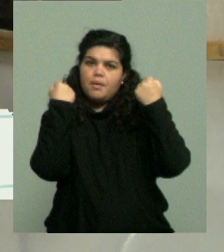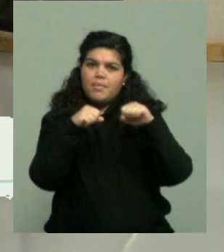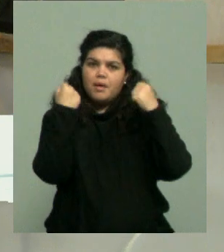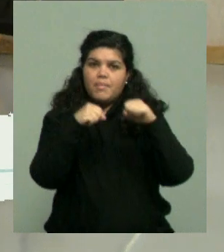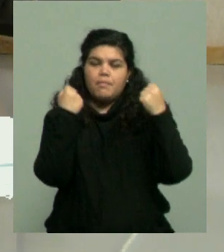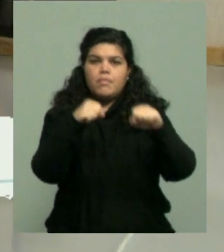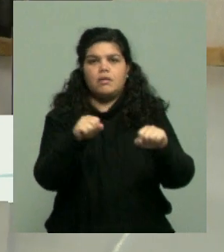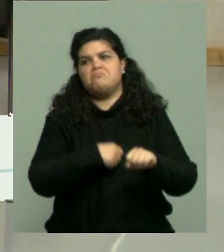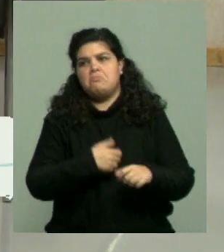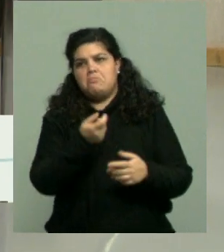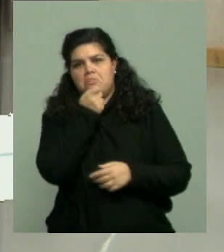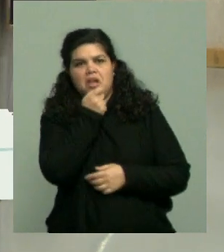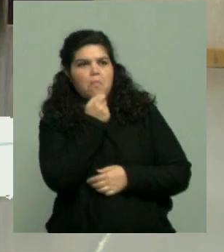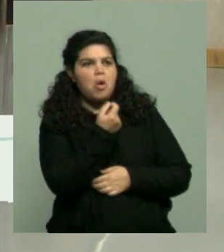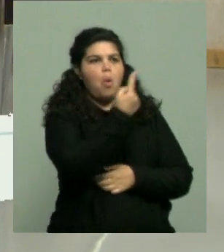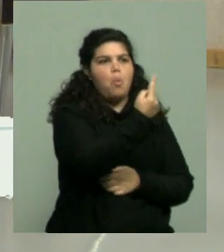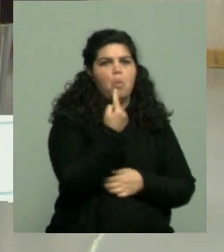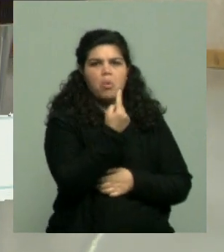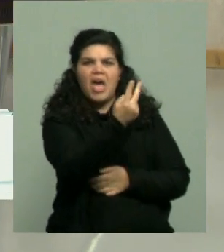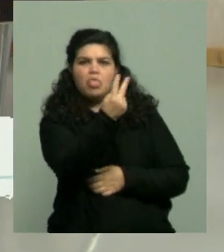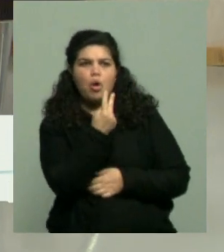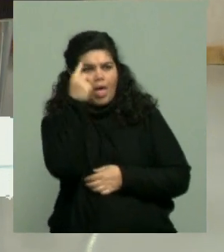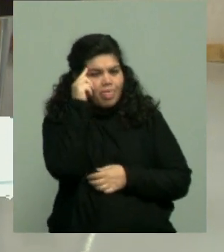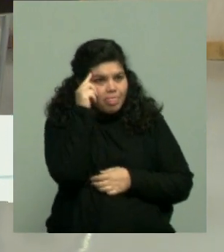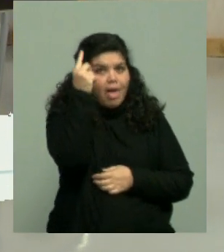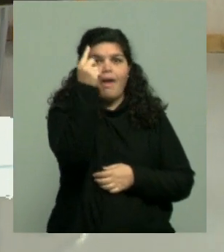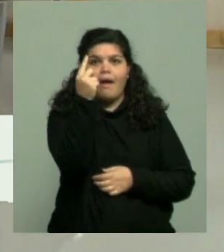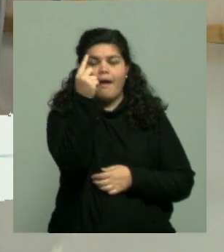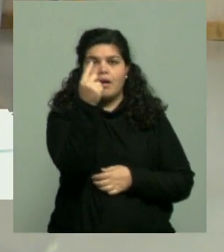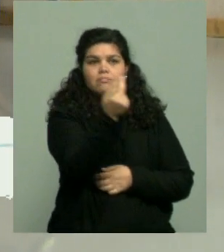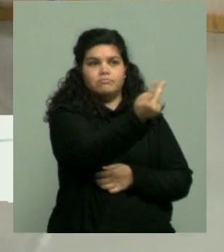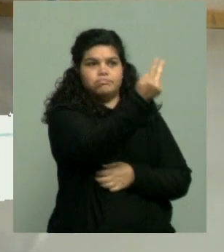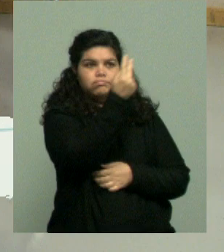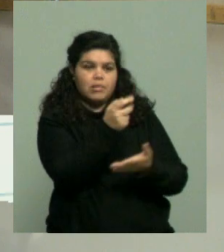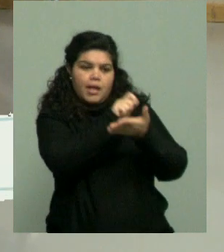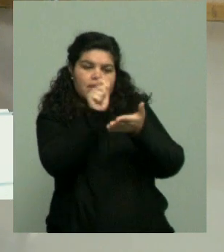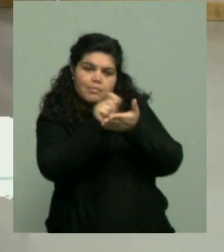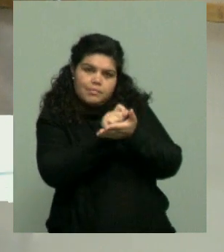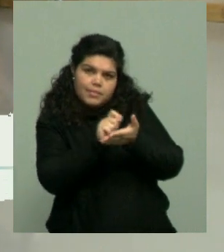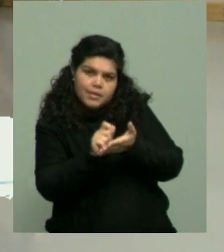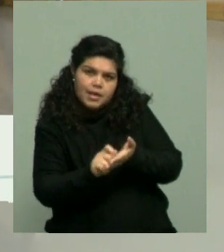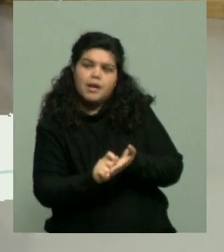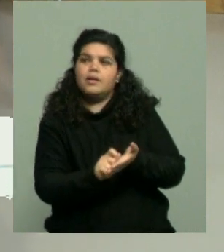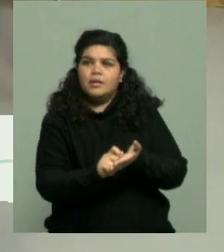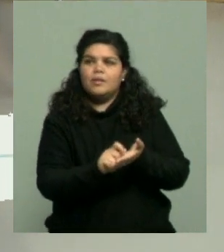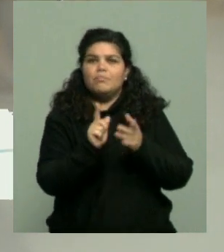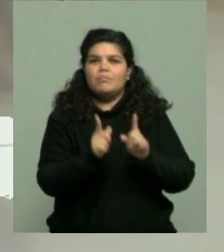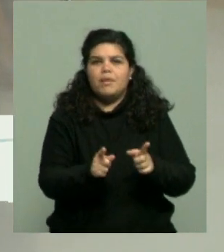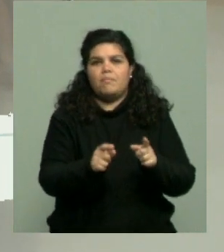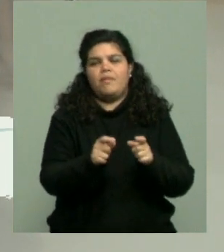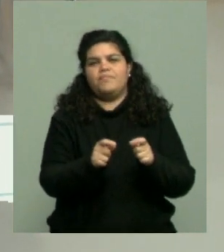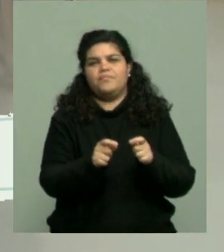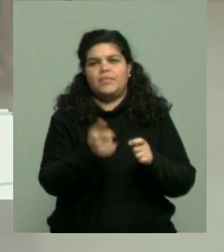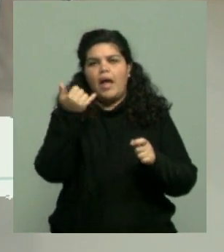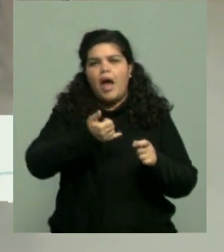de la cabeza de una o dos personas que se han sentado a componer y a escribir. Tenemos que escribir todo en partitura,